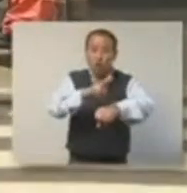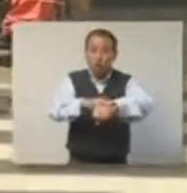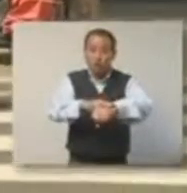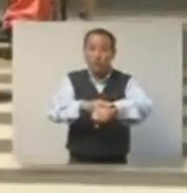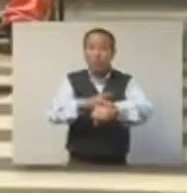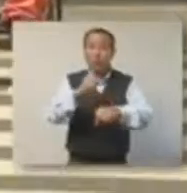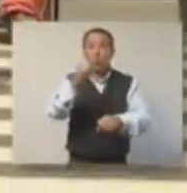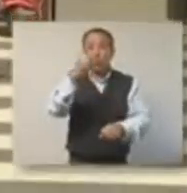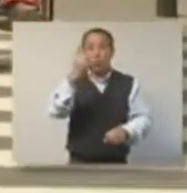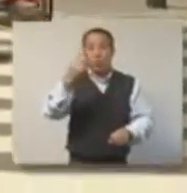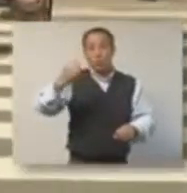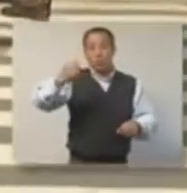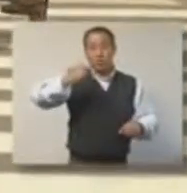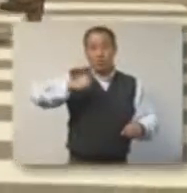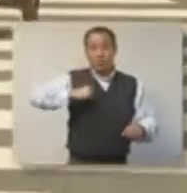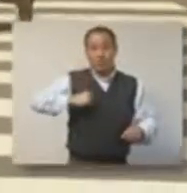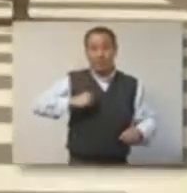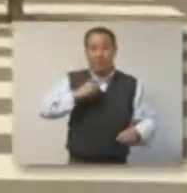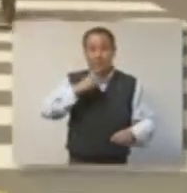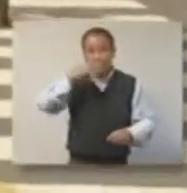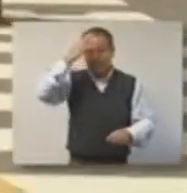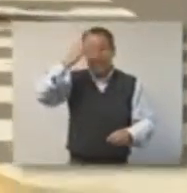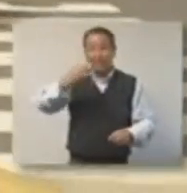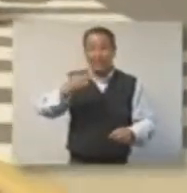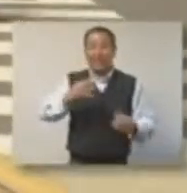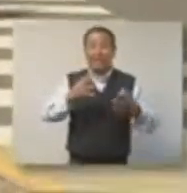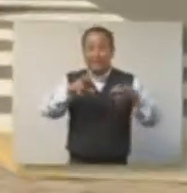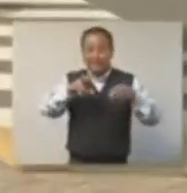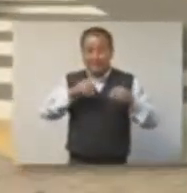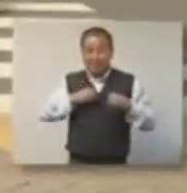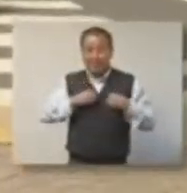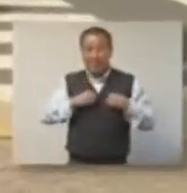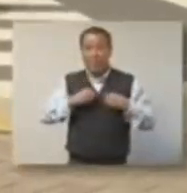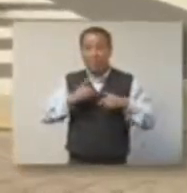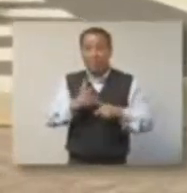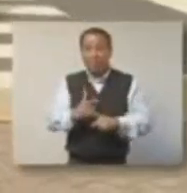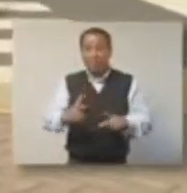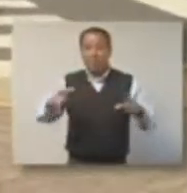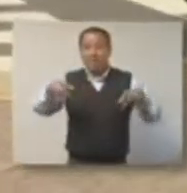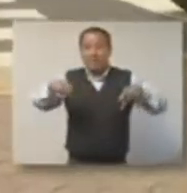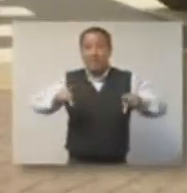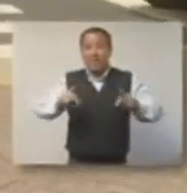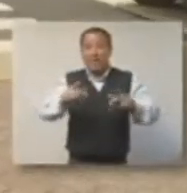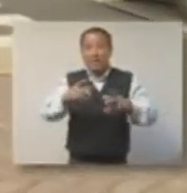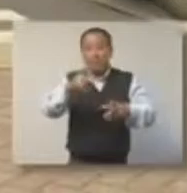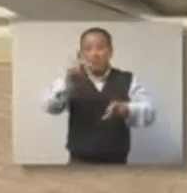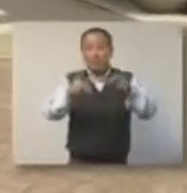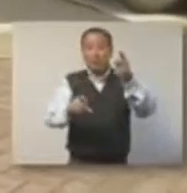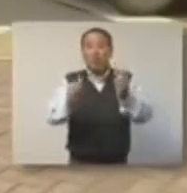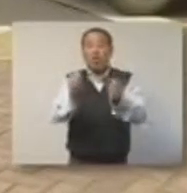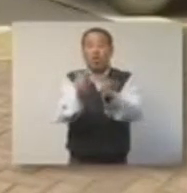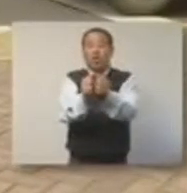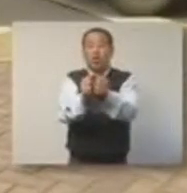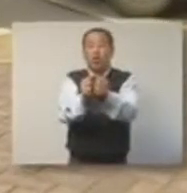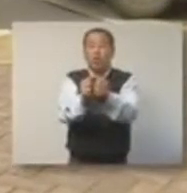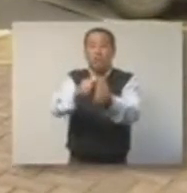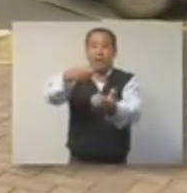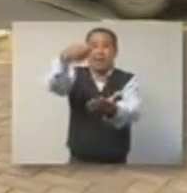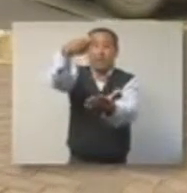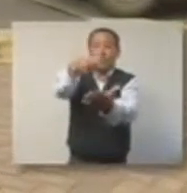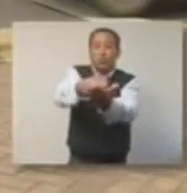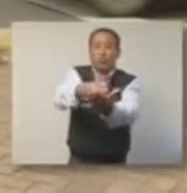Un municipio que toma en cuenta las normas de accesibilidad permite a personas como César pagar sus tributos con